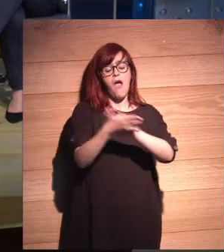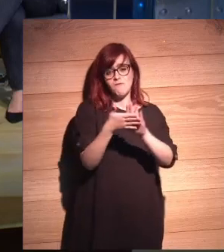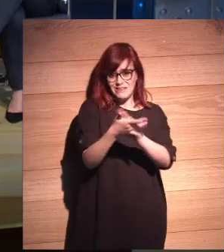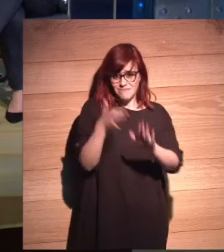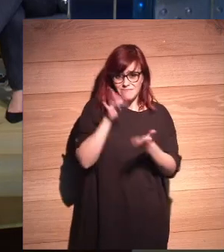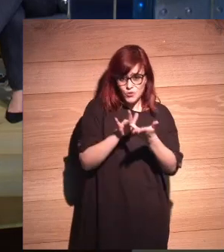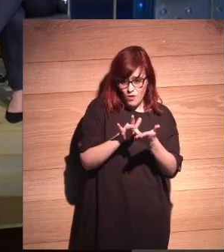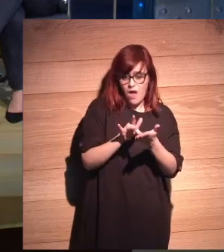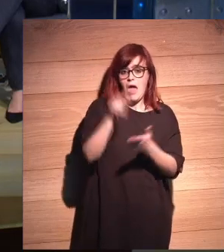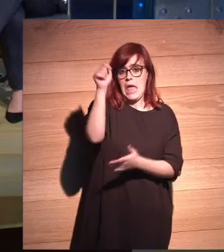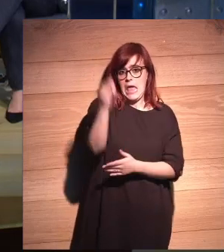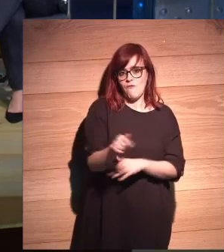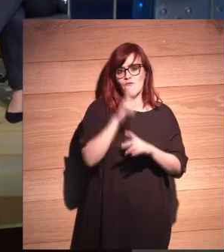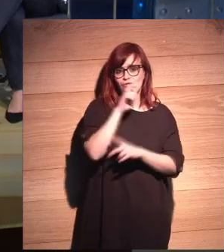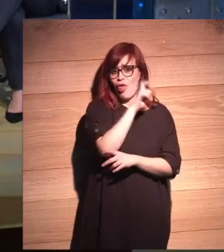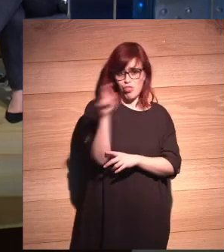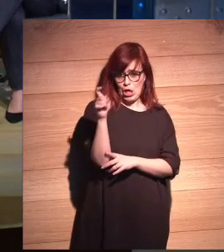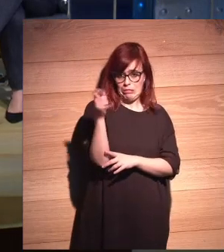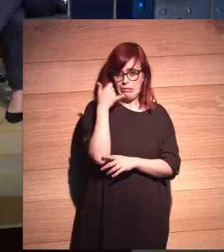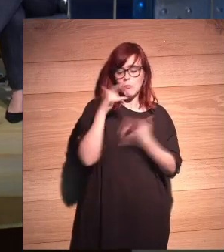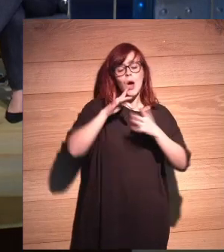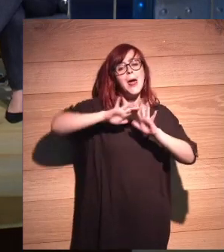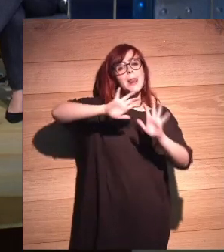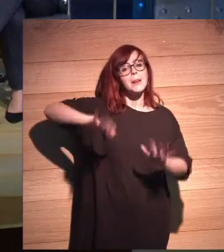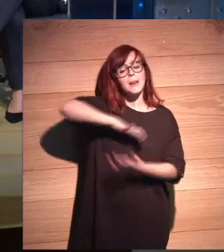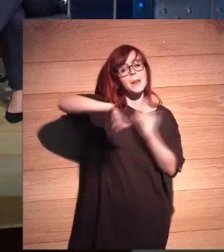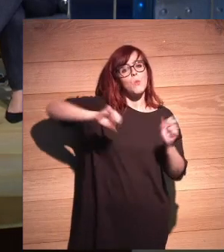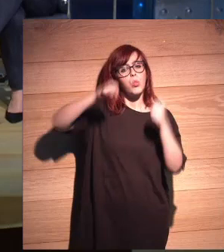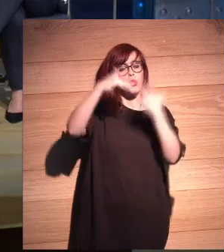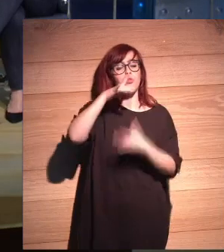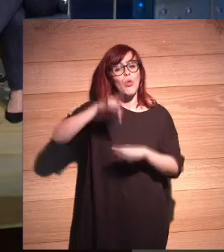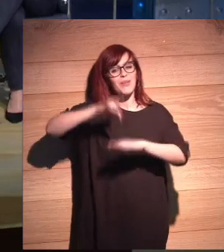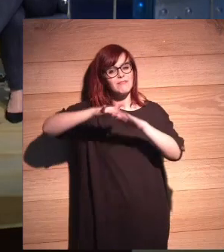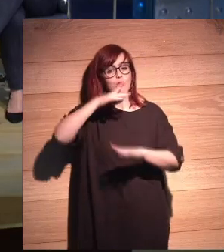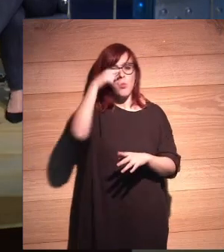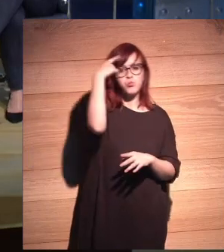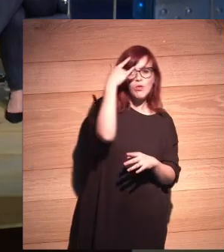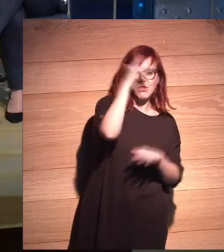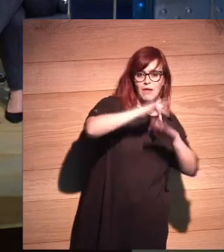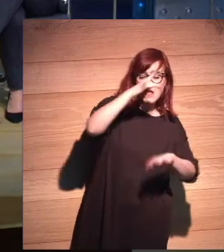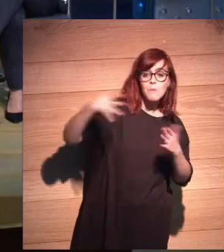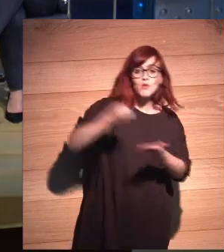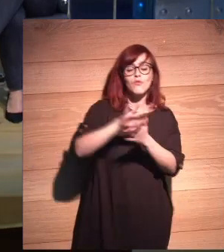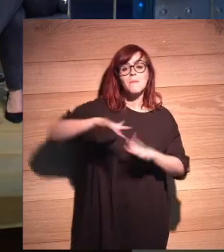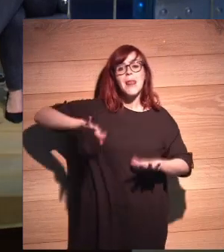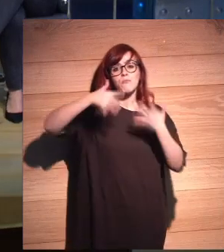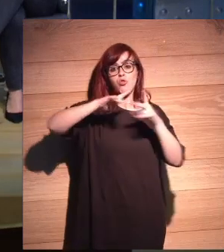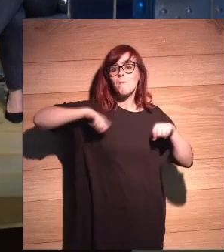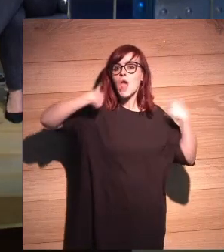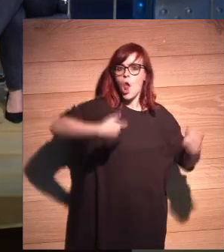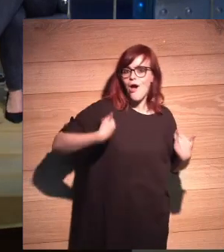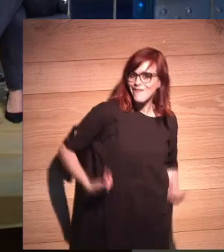mucho en vuestra fundación de la revolución digital, la transformación, la cultura digital, pero tenemos en marcha la revolución